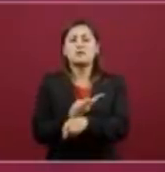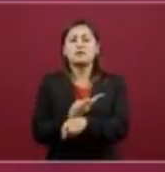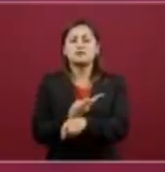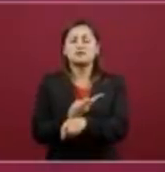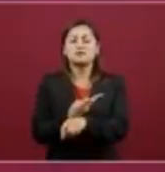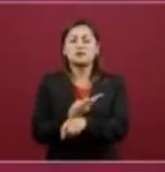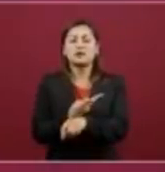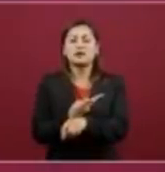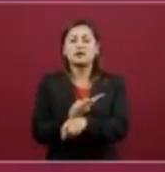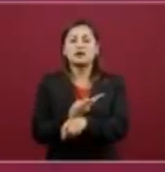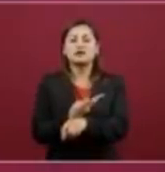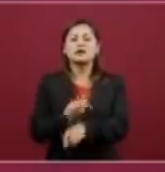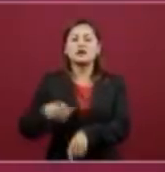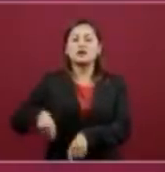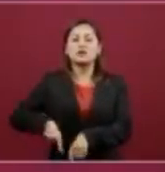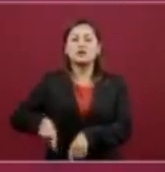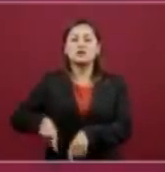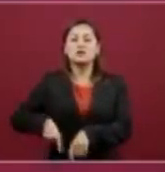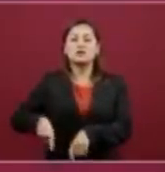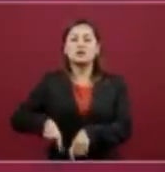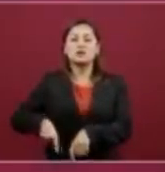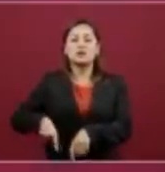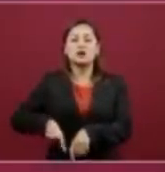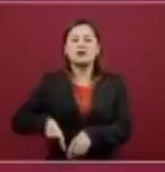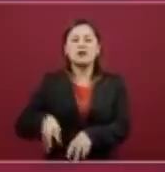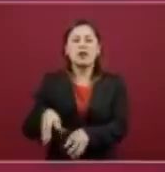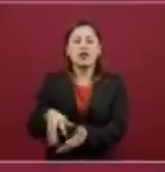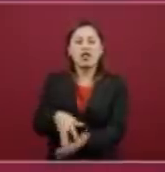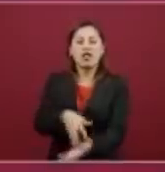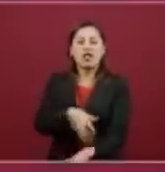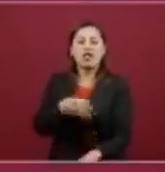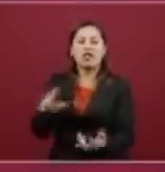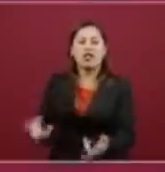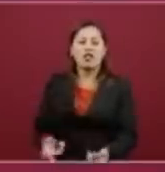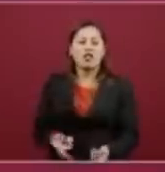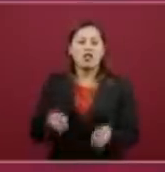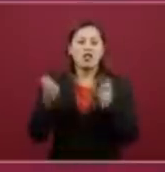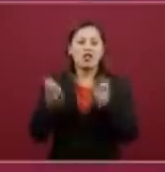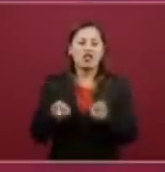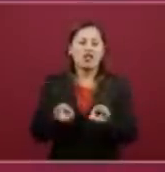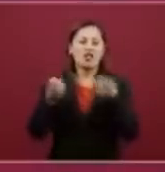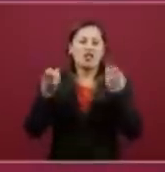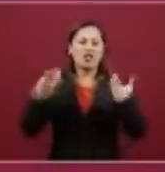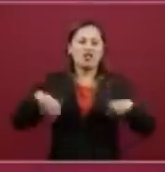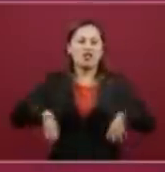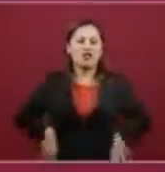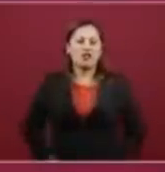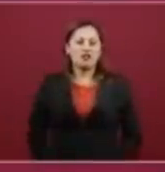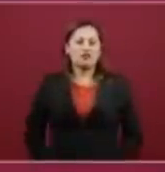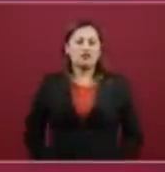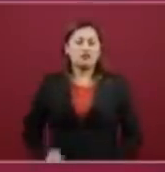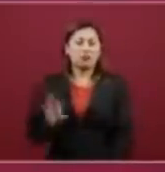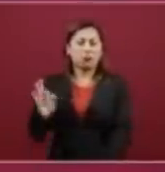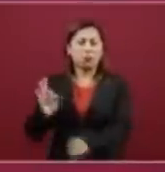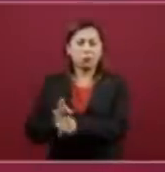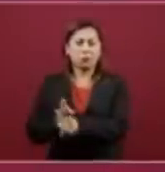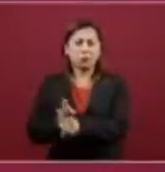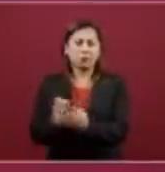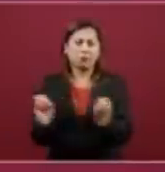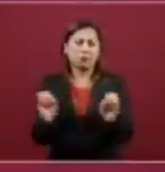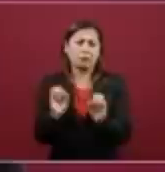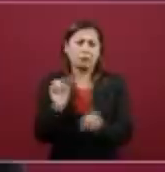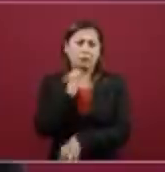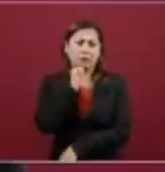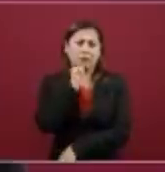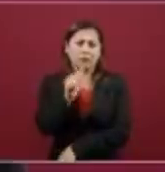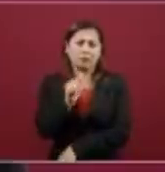destinado a facilitar el saqueo, el robo, no a la protección de